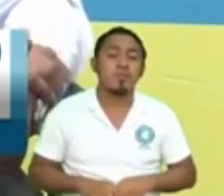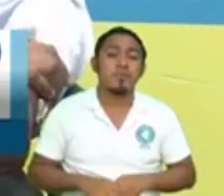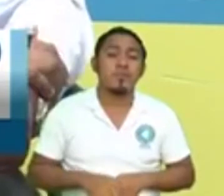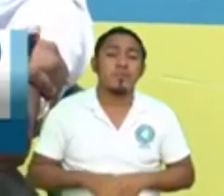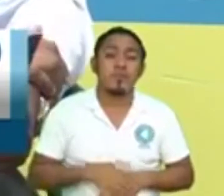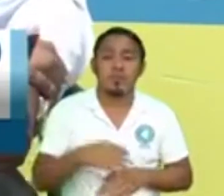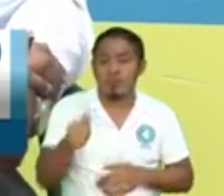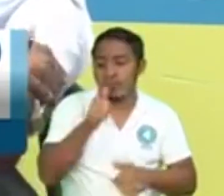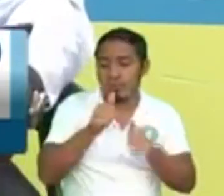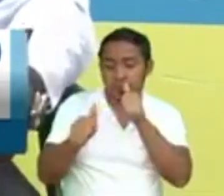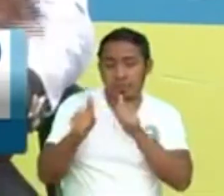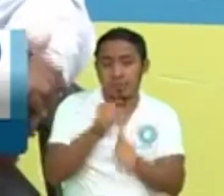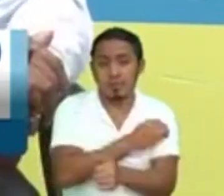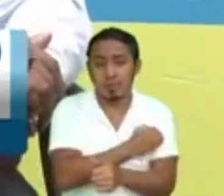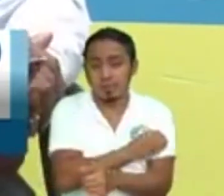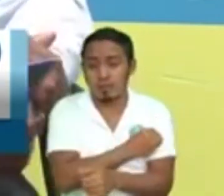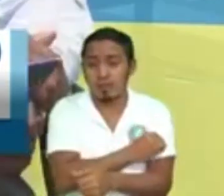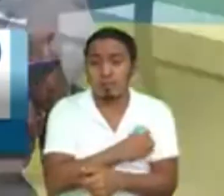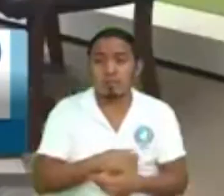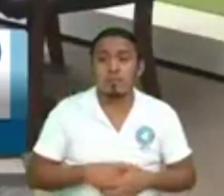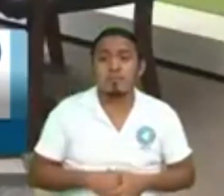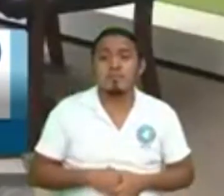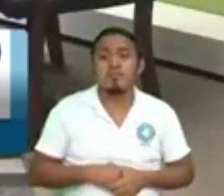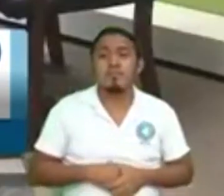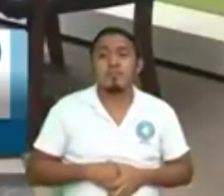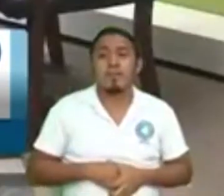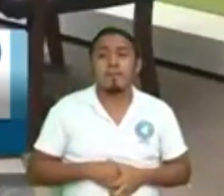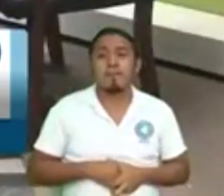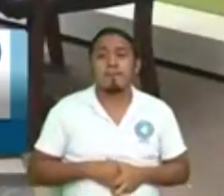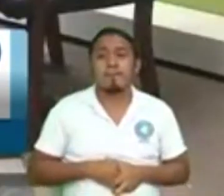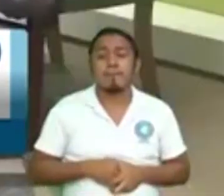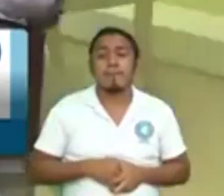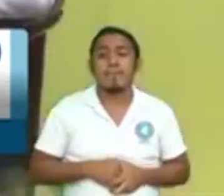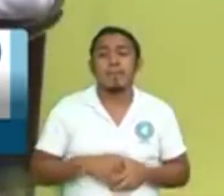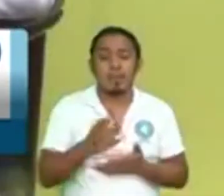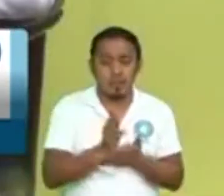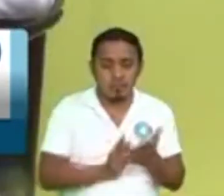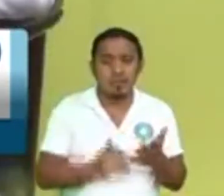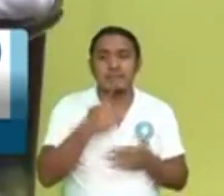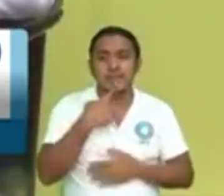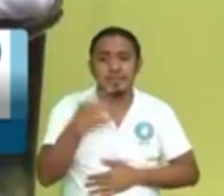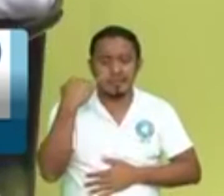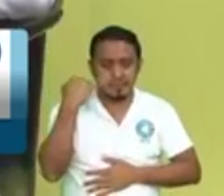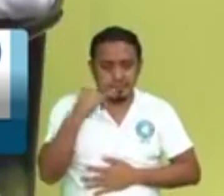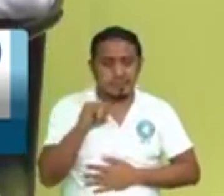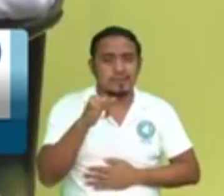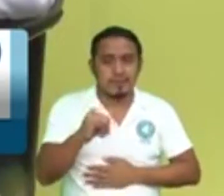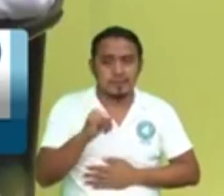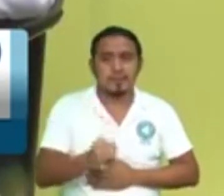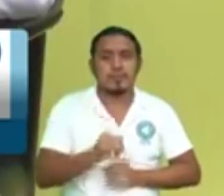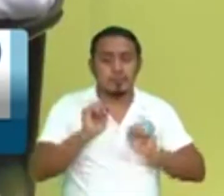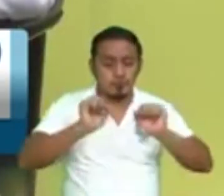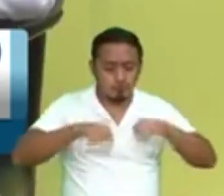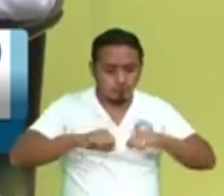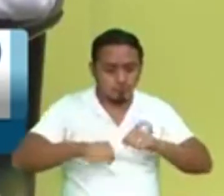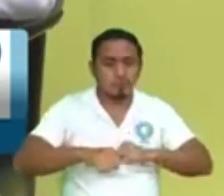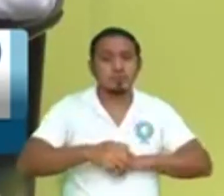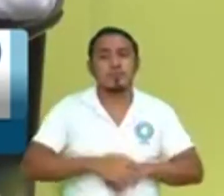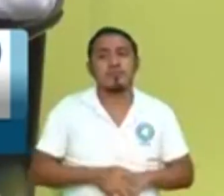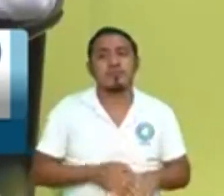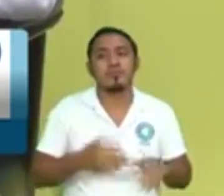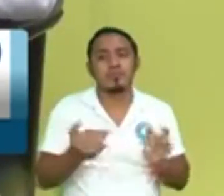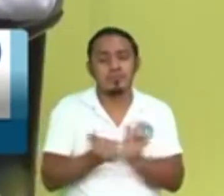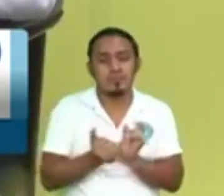sea predispuesto al alcohol. Ser alcohólico. Hay algunos estudios que sí lo mencionan que sí puede predisponer genéticamente. De hecho, incluso